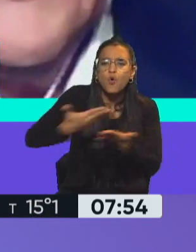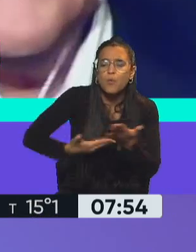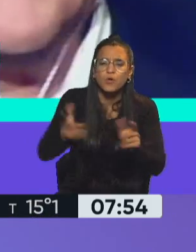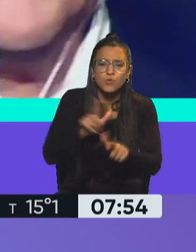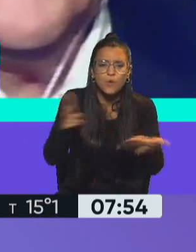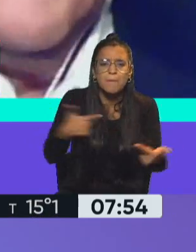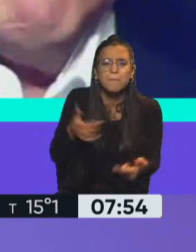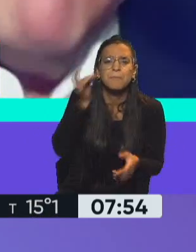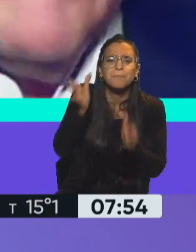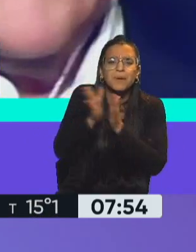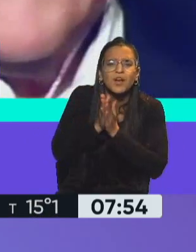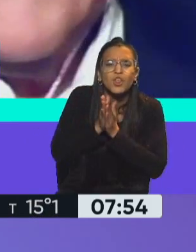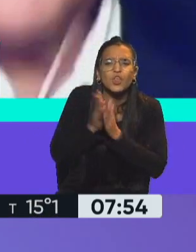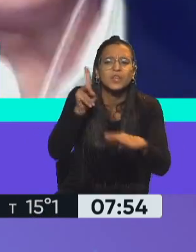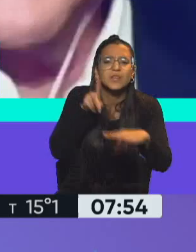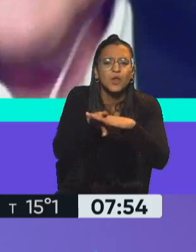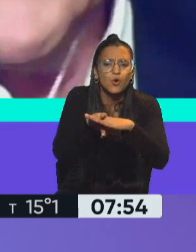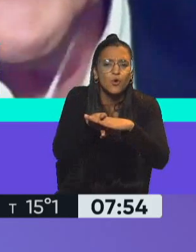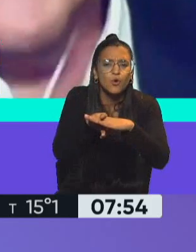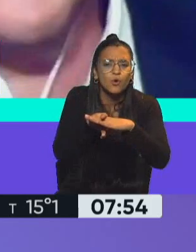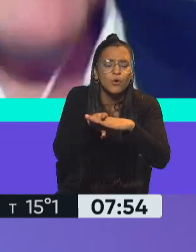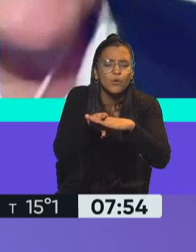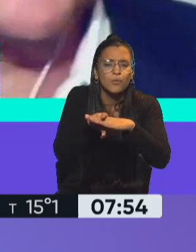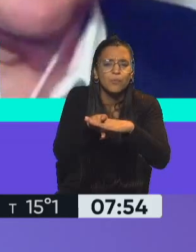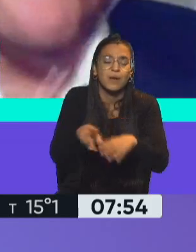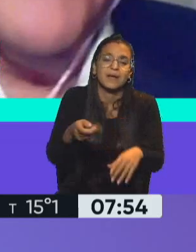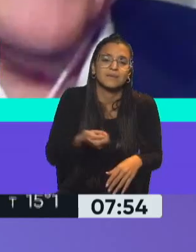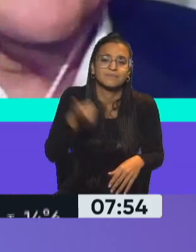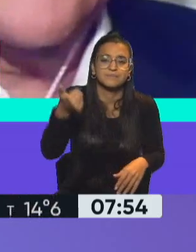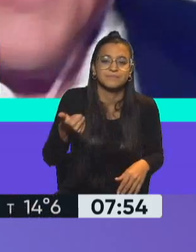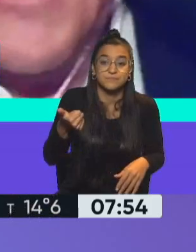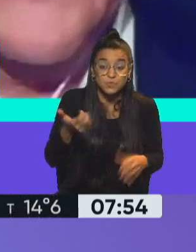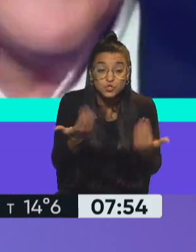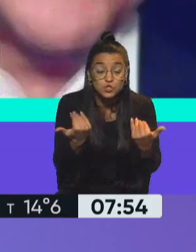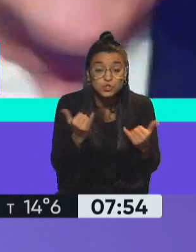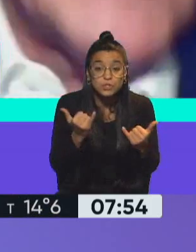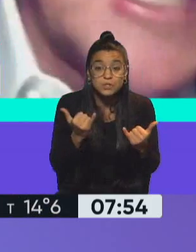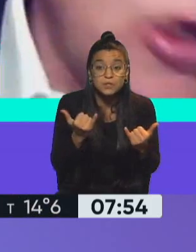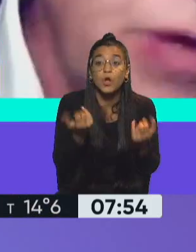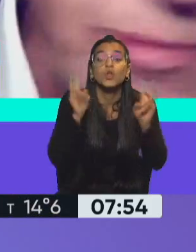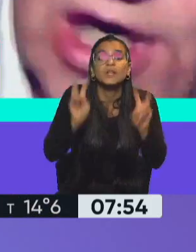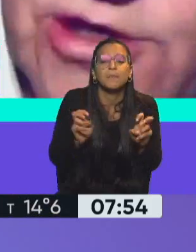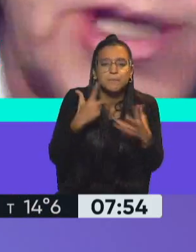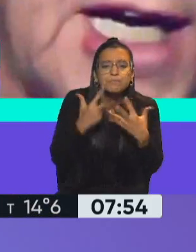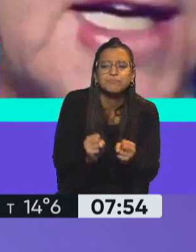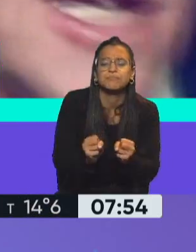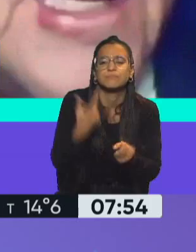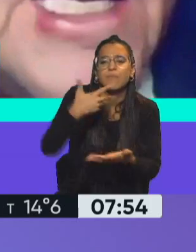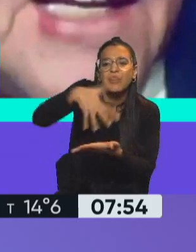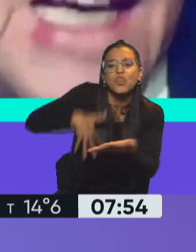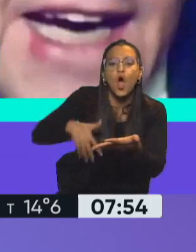respaldatoria. Ahora, Basteiro, disculpe que lo interrumpa. Casi que el tema se descubre, sí, no, que el tema se descubre por la